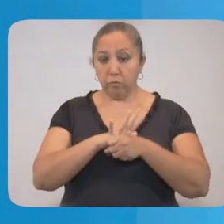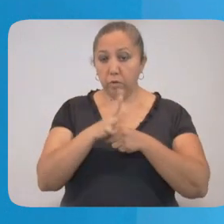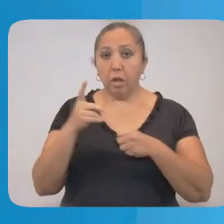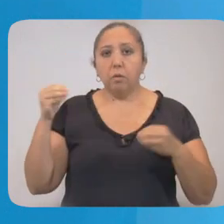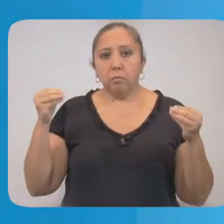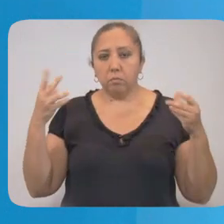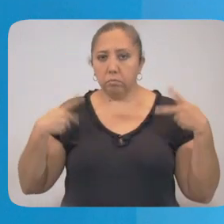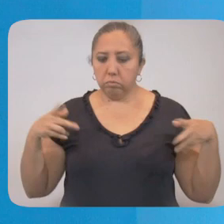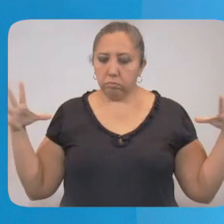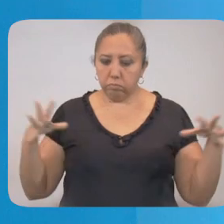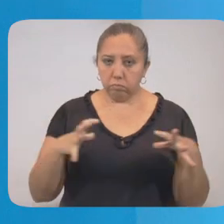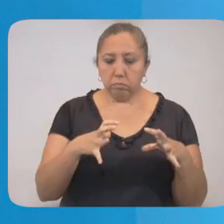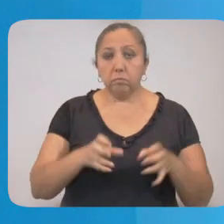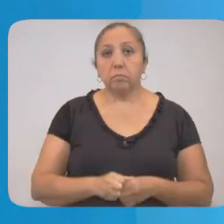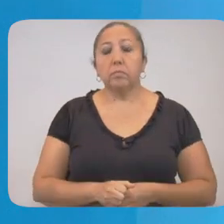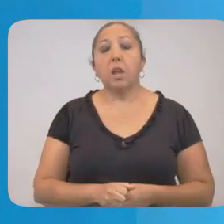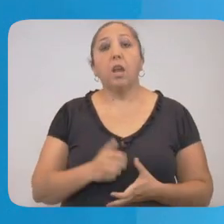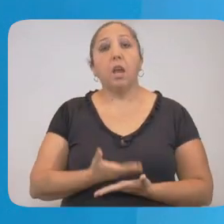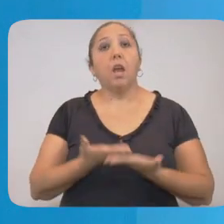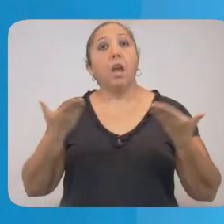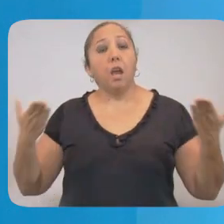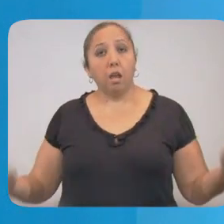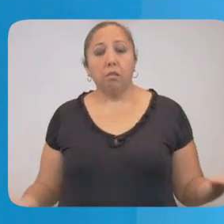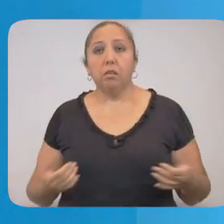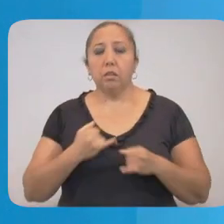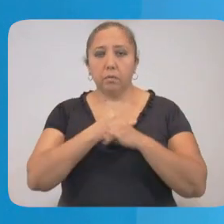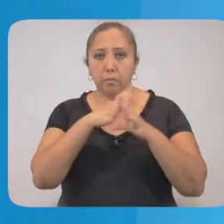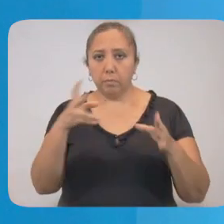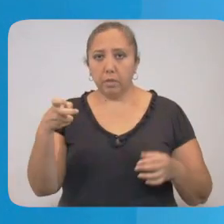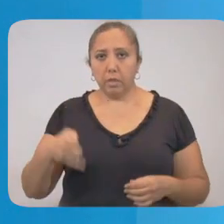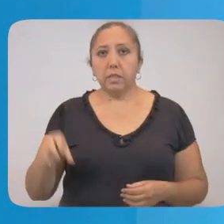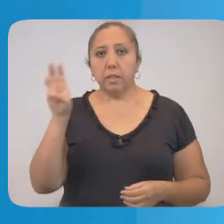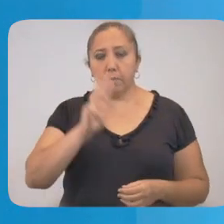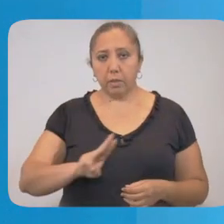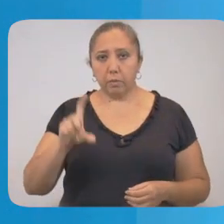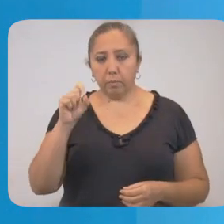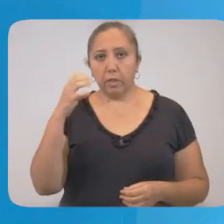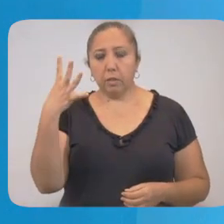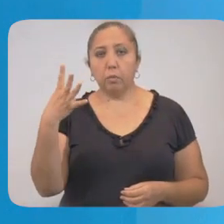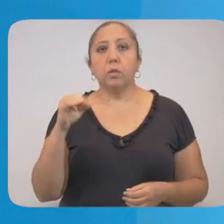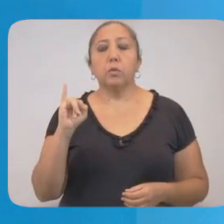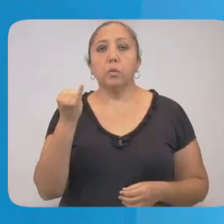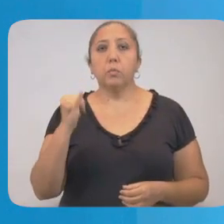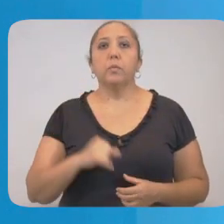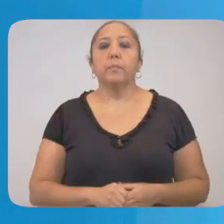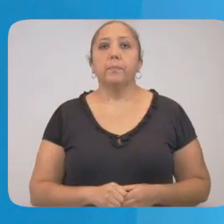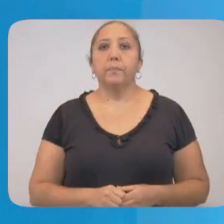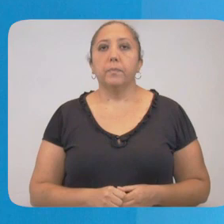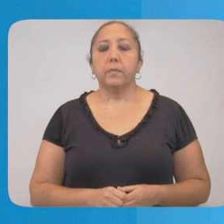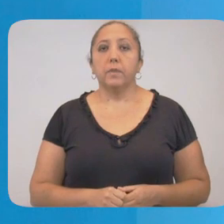provocó esta contingencia. A continuación, el parte médico de este miércoles 24 de junio.